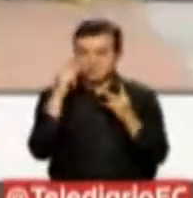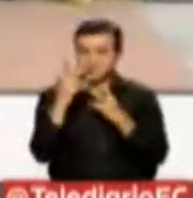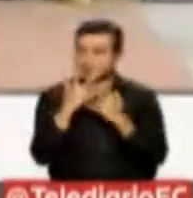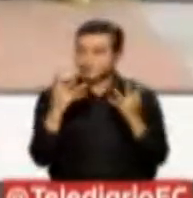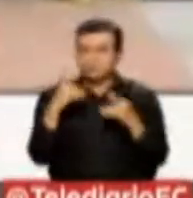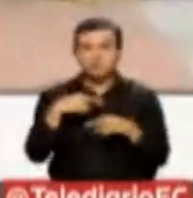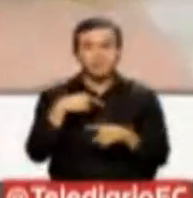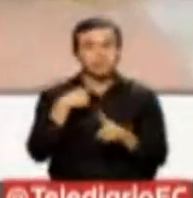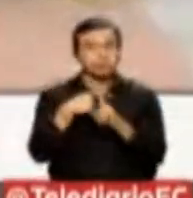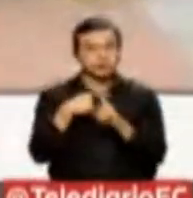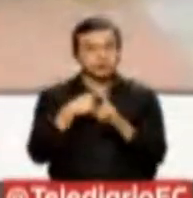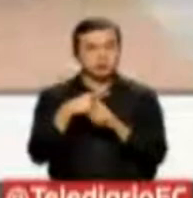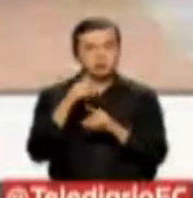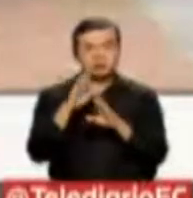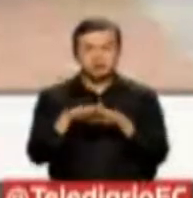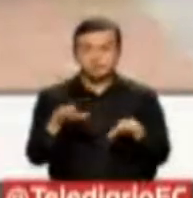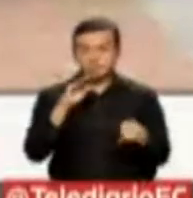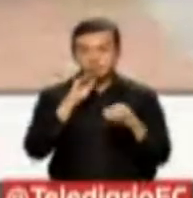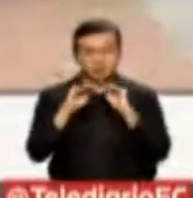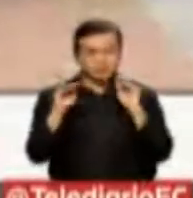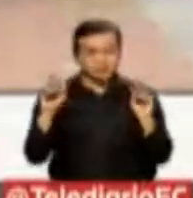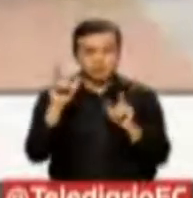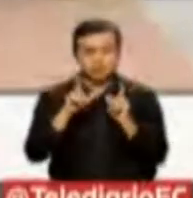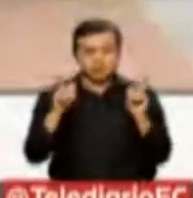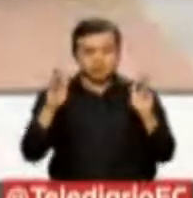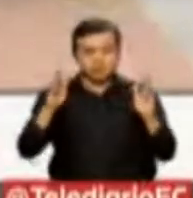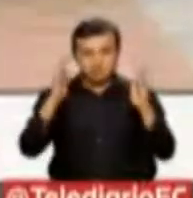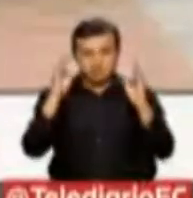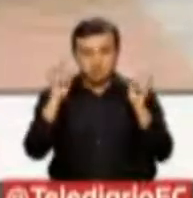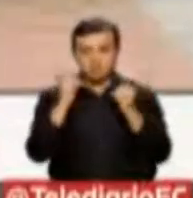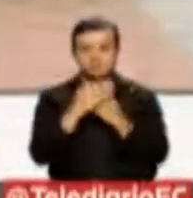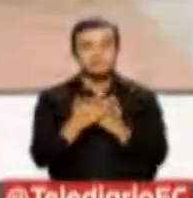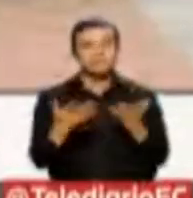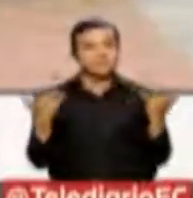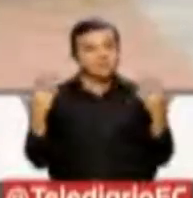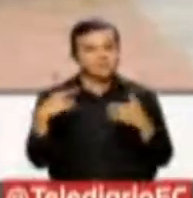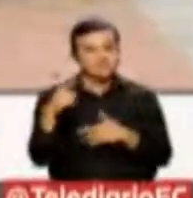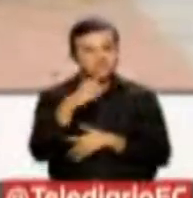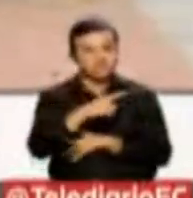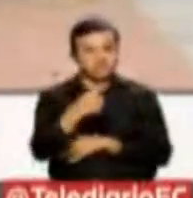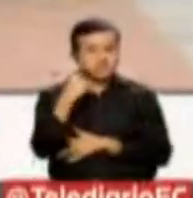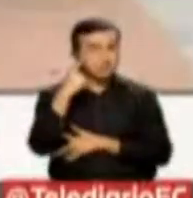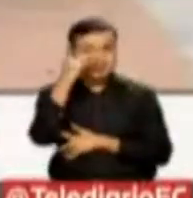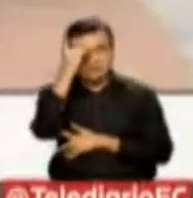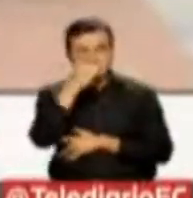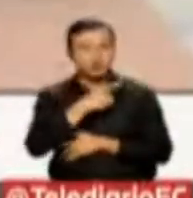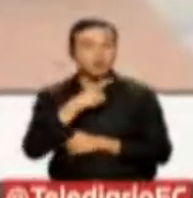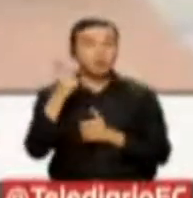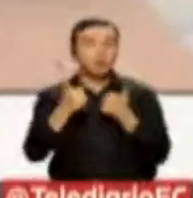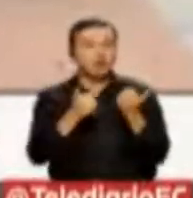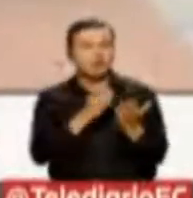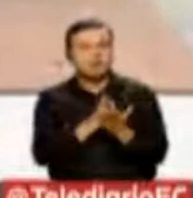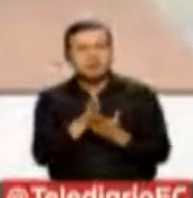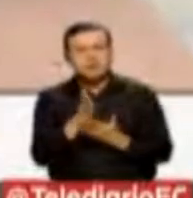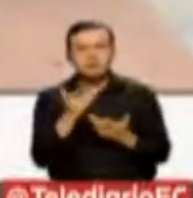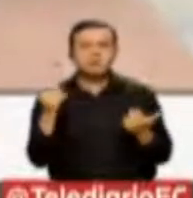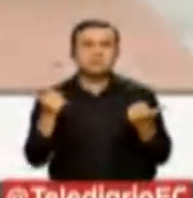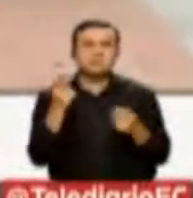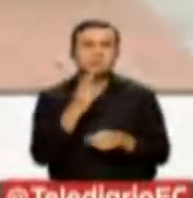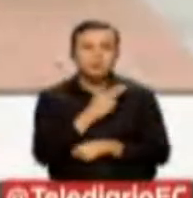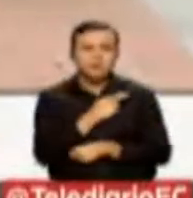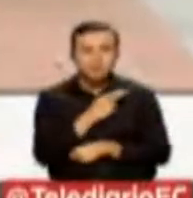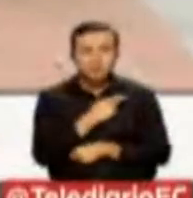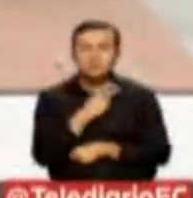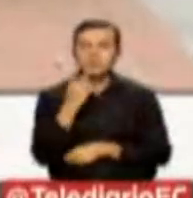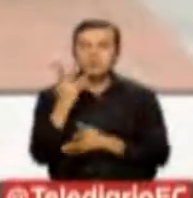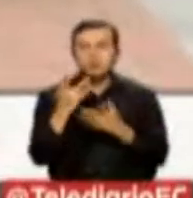muy buenas noticias para los estudiantes, así que muchísima atención porque ustedes ya que están por decidir qué van a estudiar en la